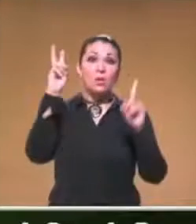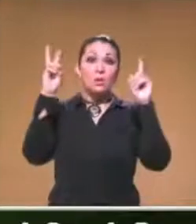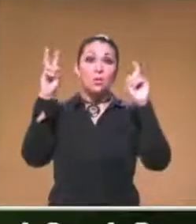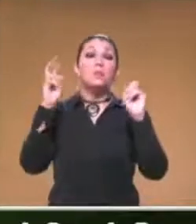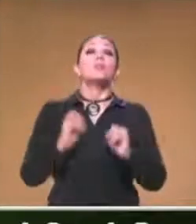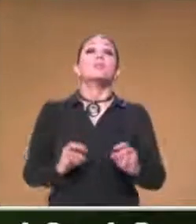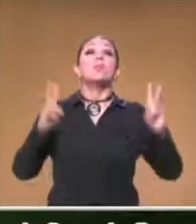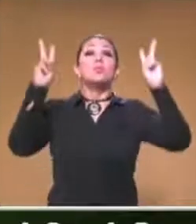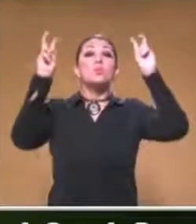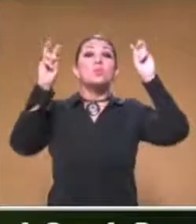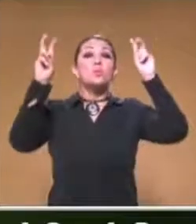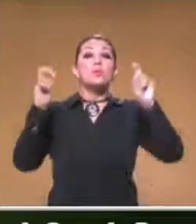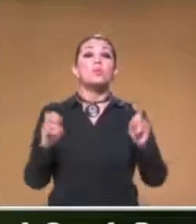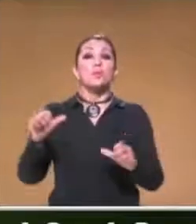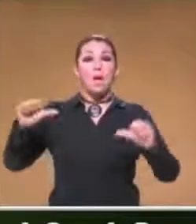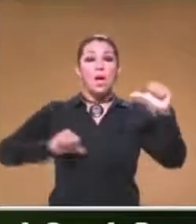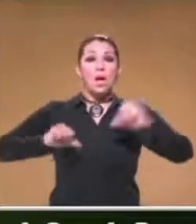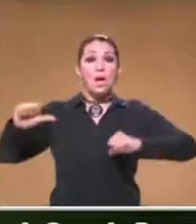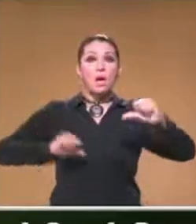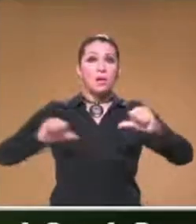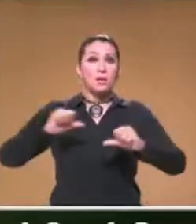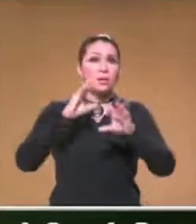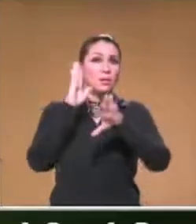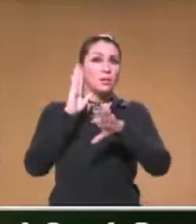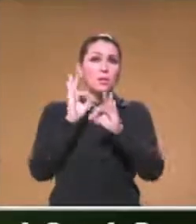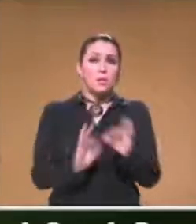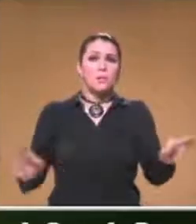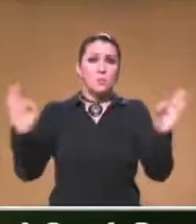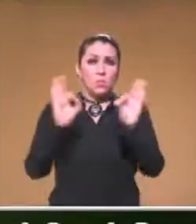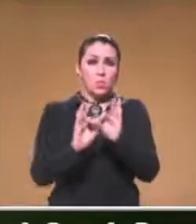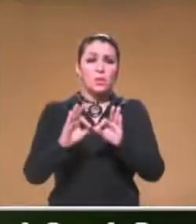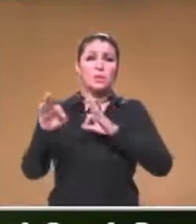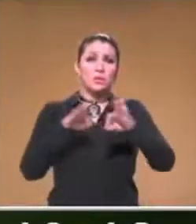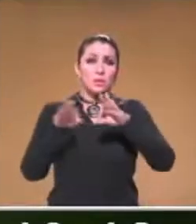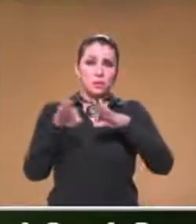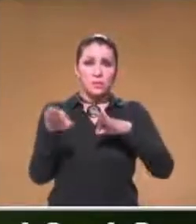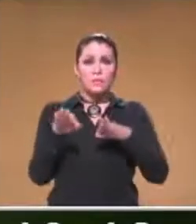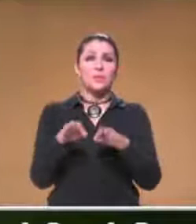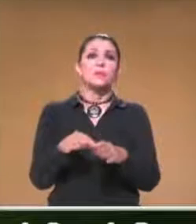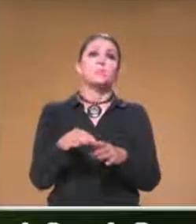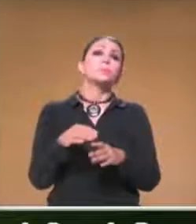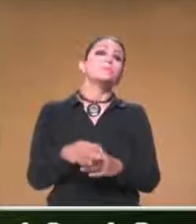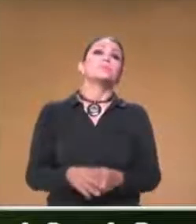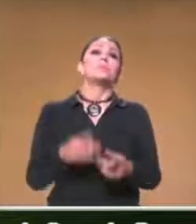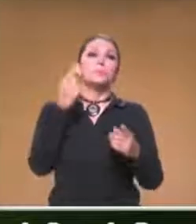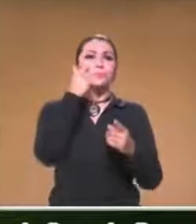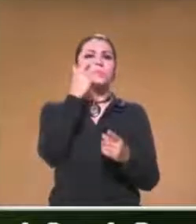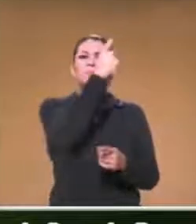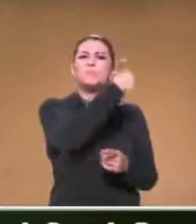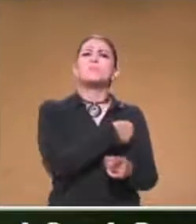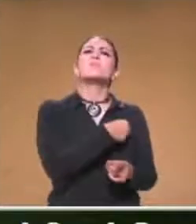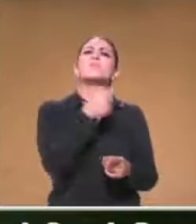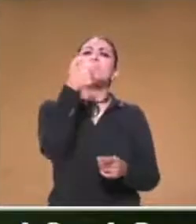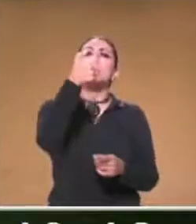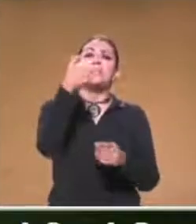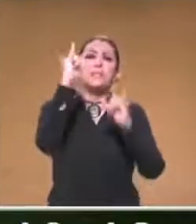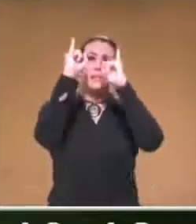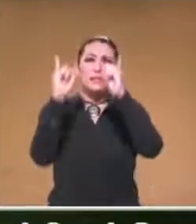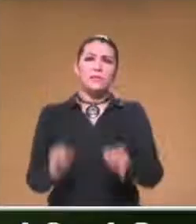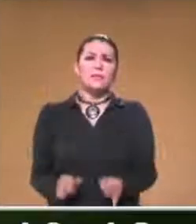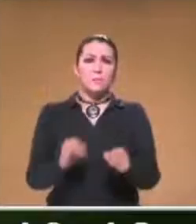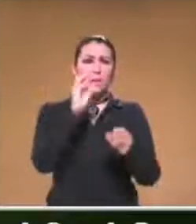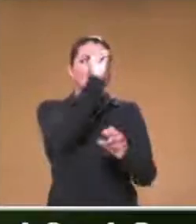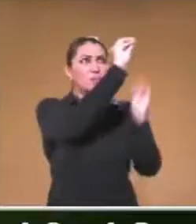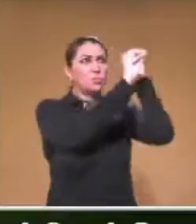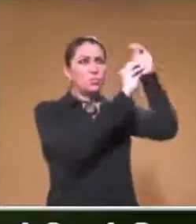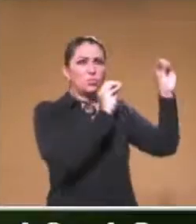ver con actividades económicas o espacios económicos. ¿Qué ves en la fotografía? Hay 6 imágenes en un collage para